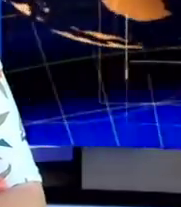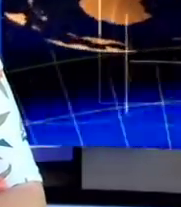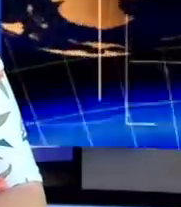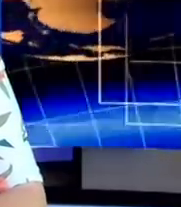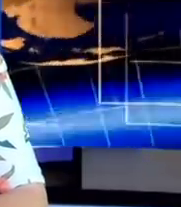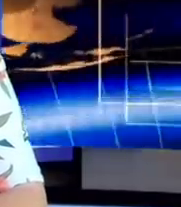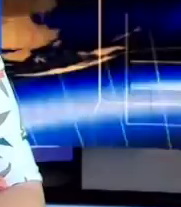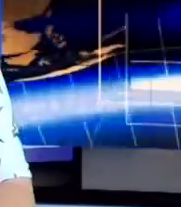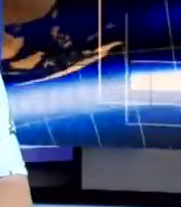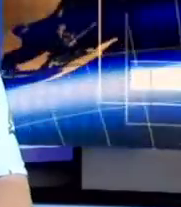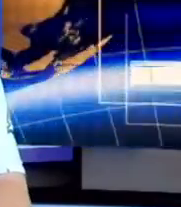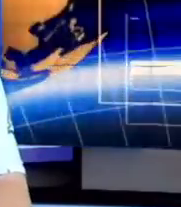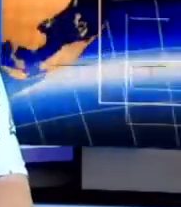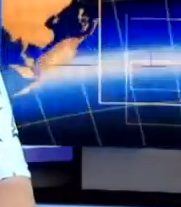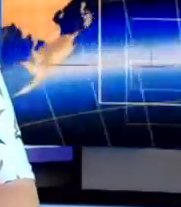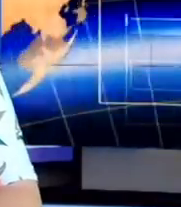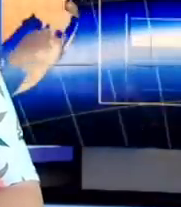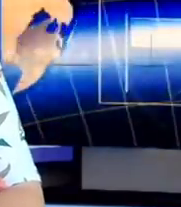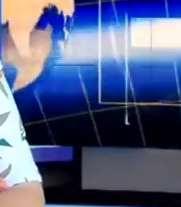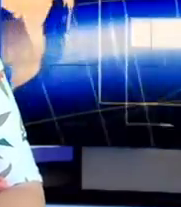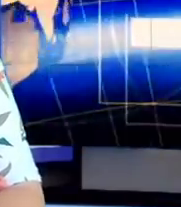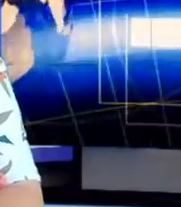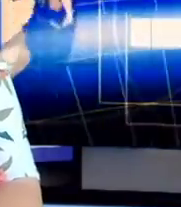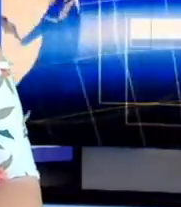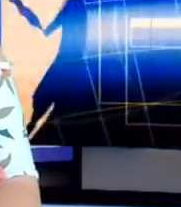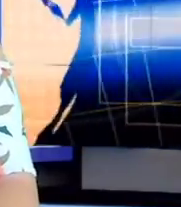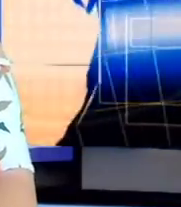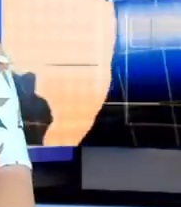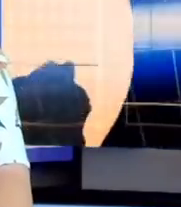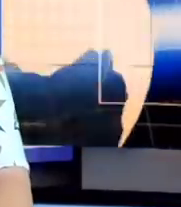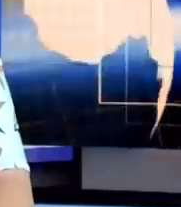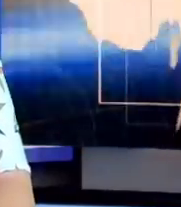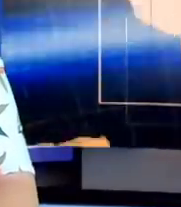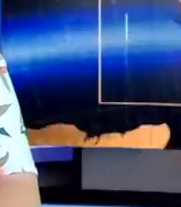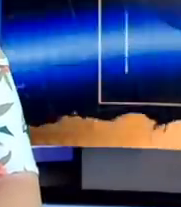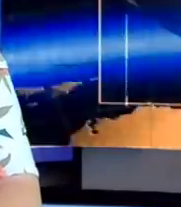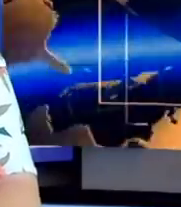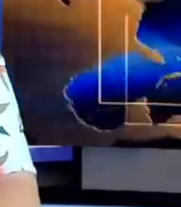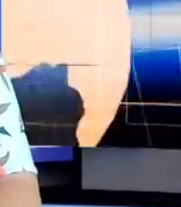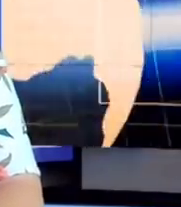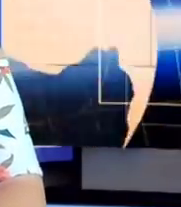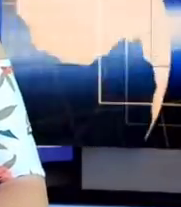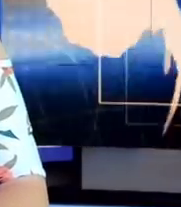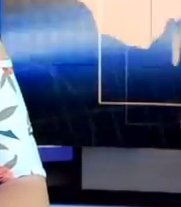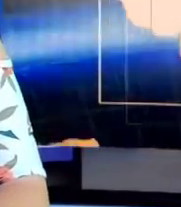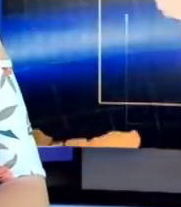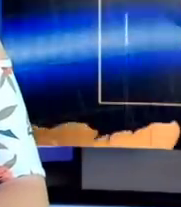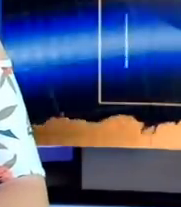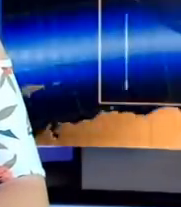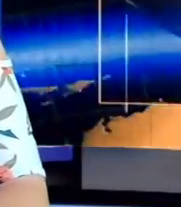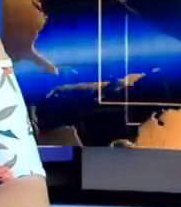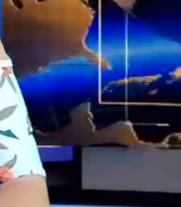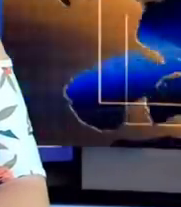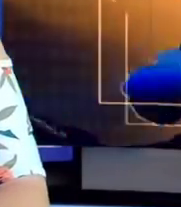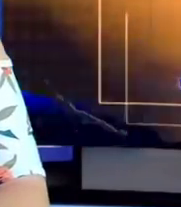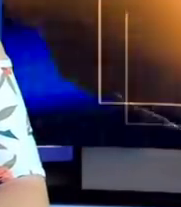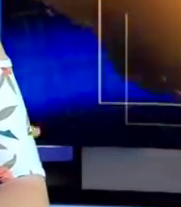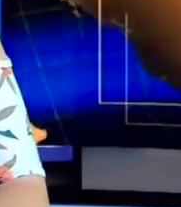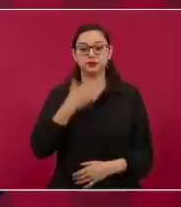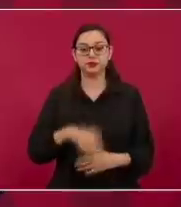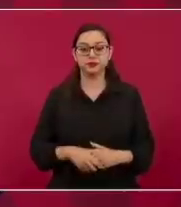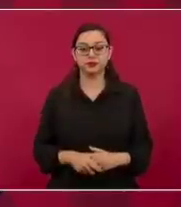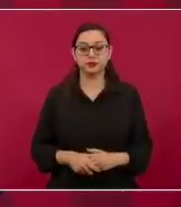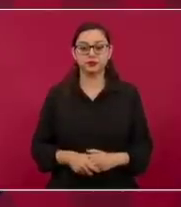presidente López Obrador, que compromete, que pone a temblar a Calderón. Vamos a verlo en la siguiente información.